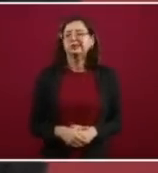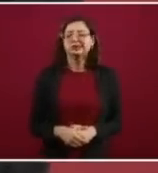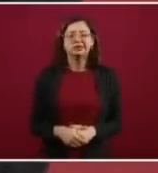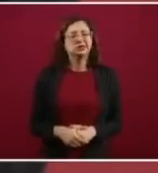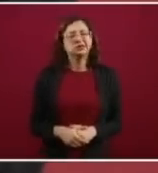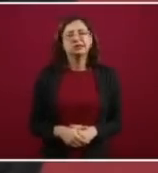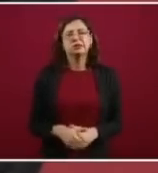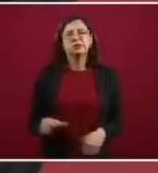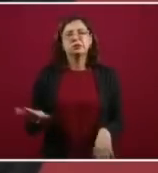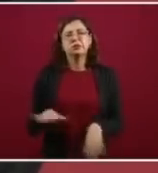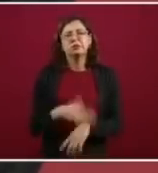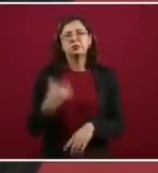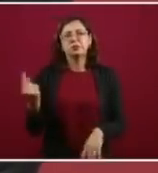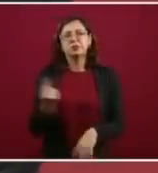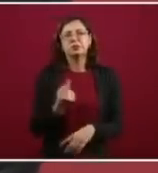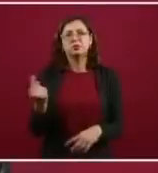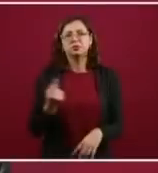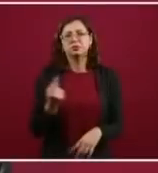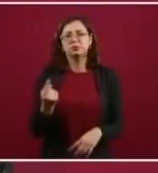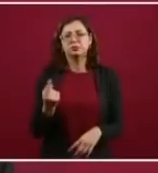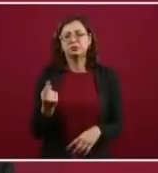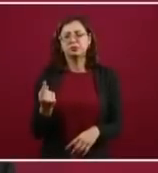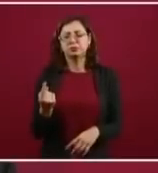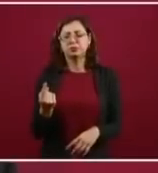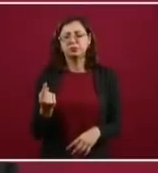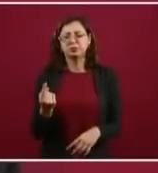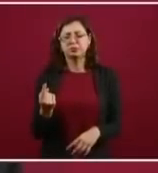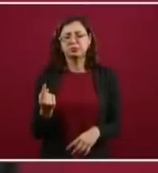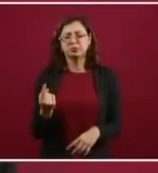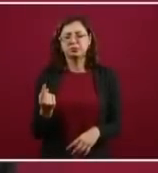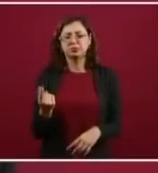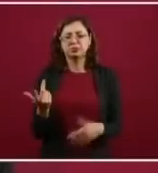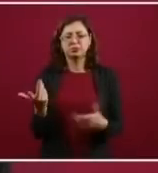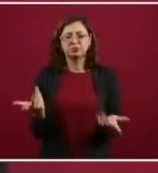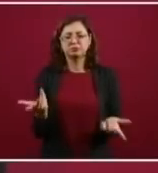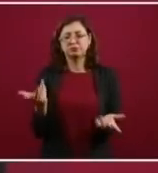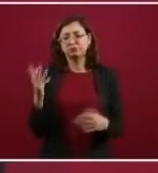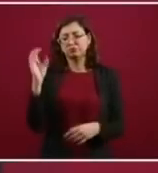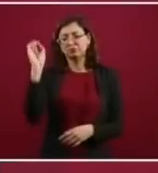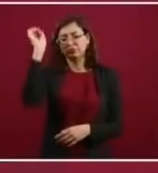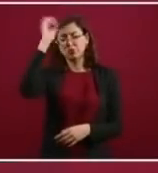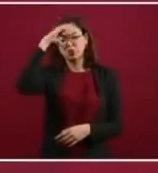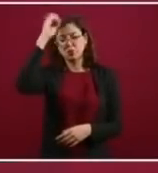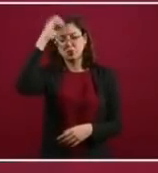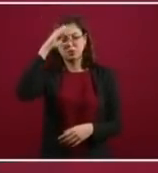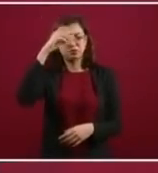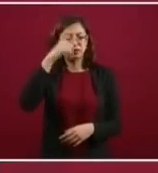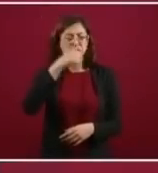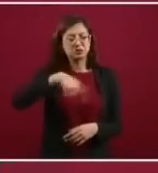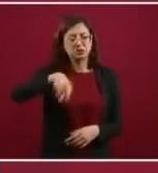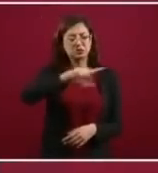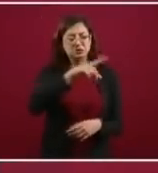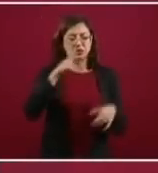es parte, ¿no?, de posturas